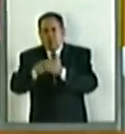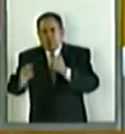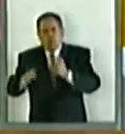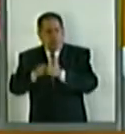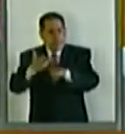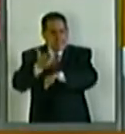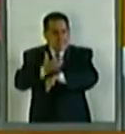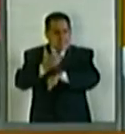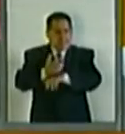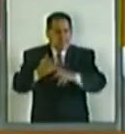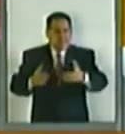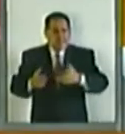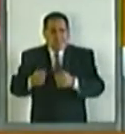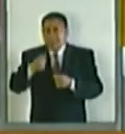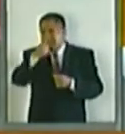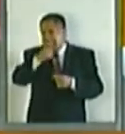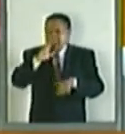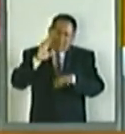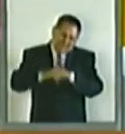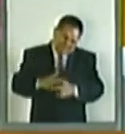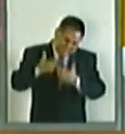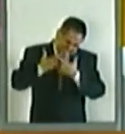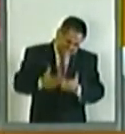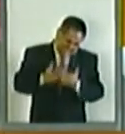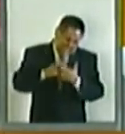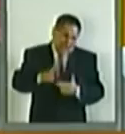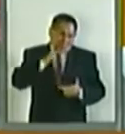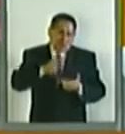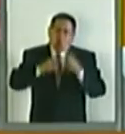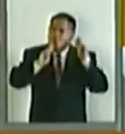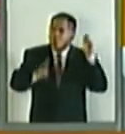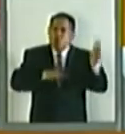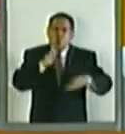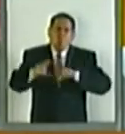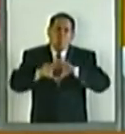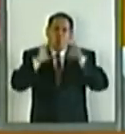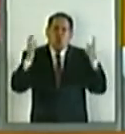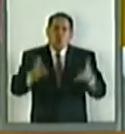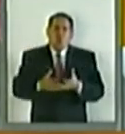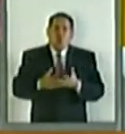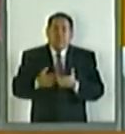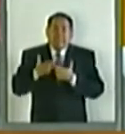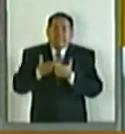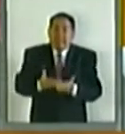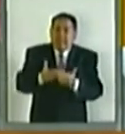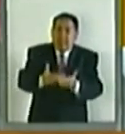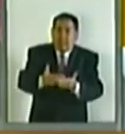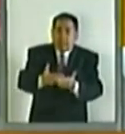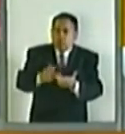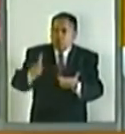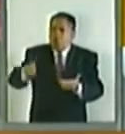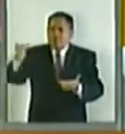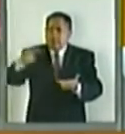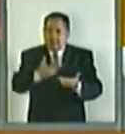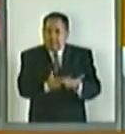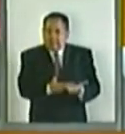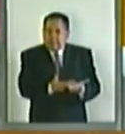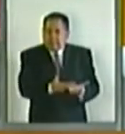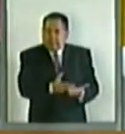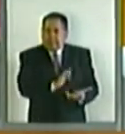con Estados Unidos, quien tiene las mayores reservas de petróleo en el mundo, reservas, es decir, no vende su